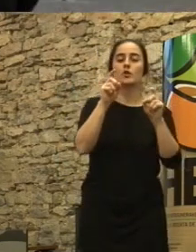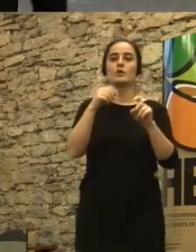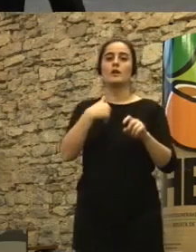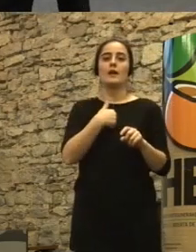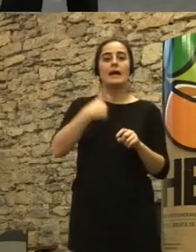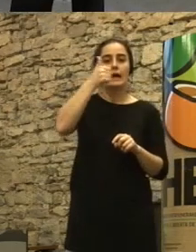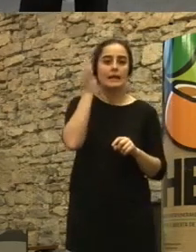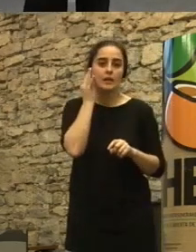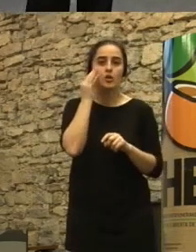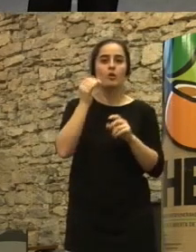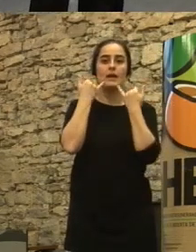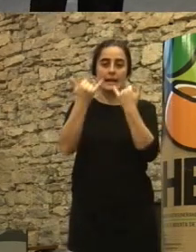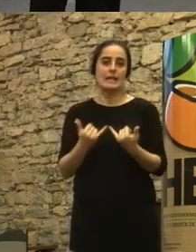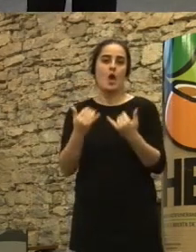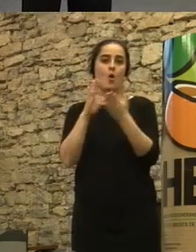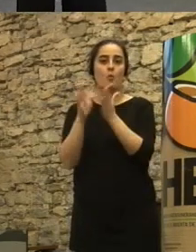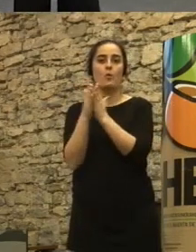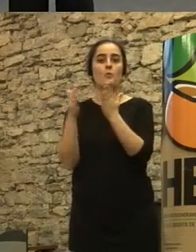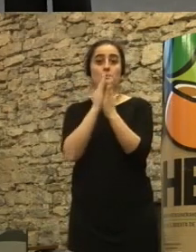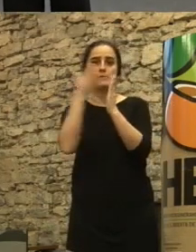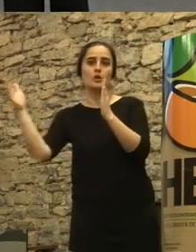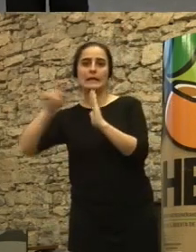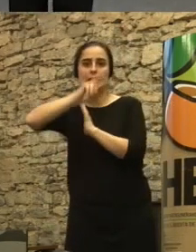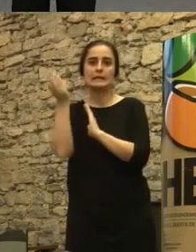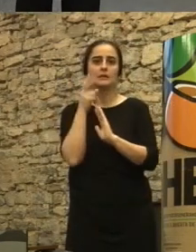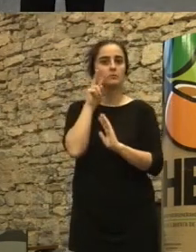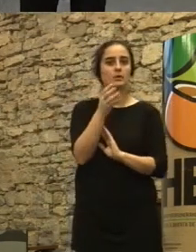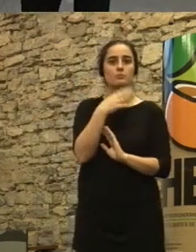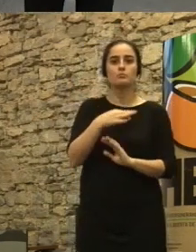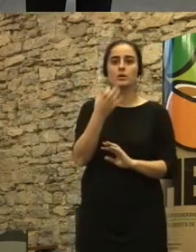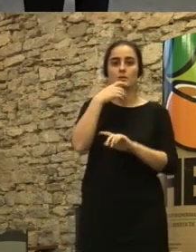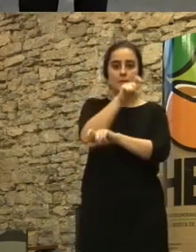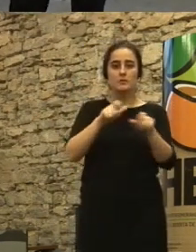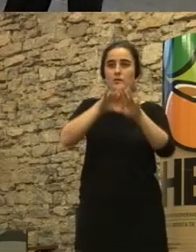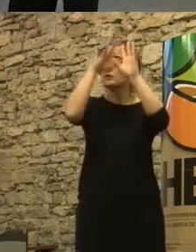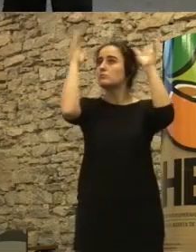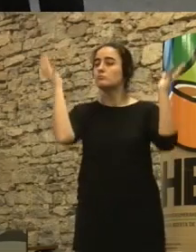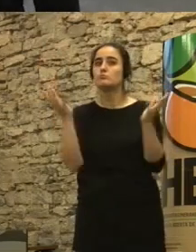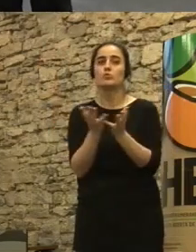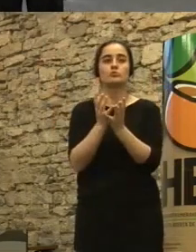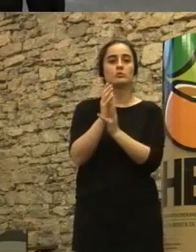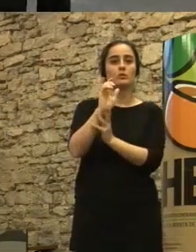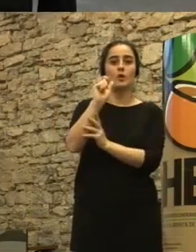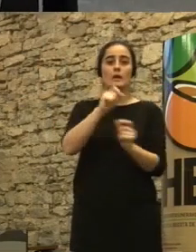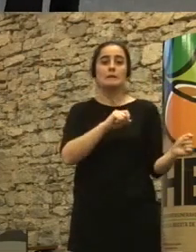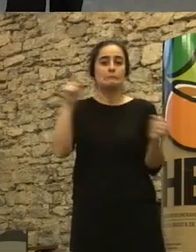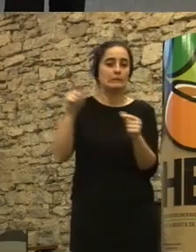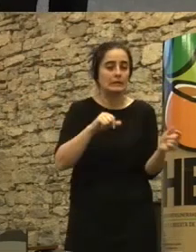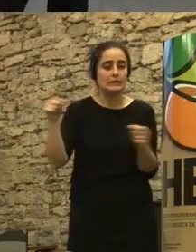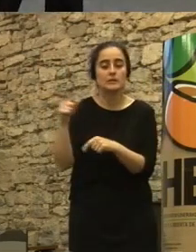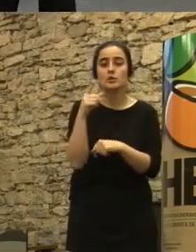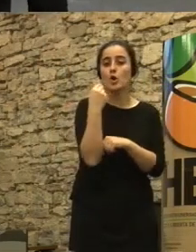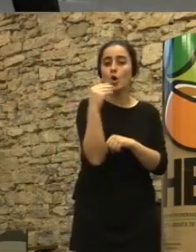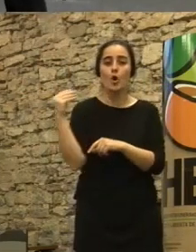o bibliotecas. Y vais viendo gente de la calle, personas de todo el mundo, inmigrantes, jóvenes, que están